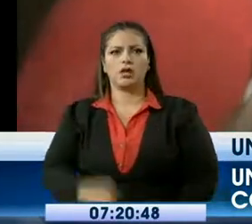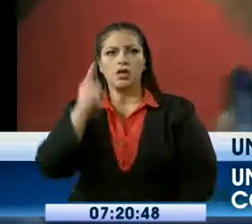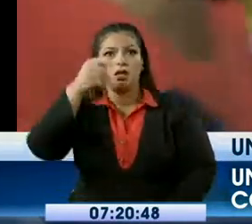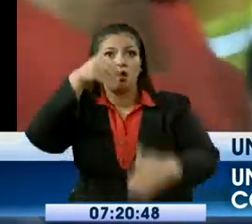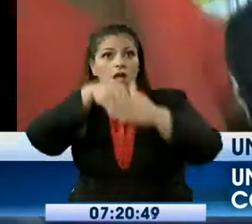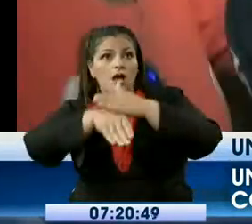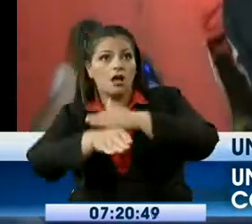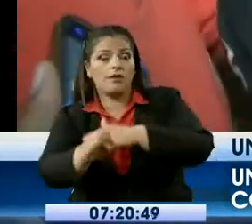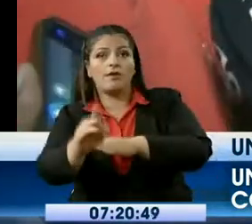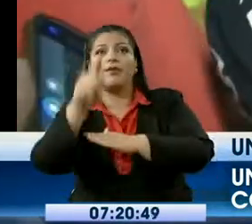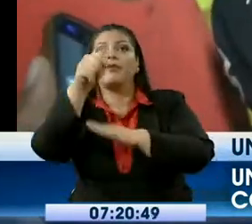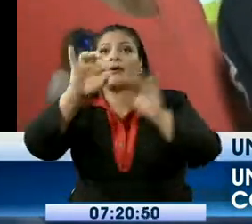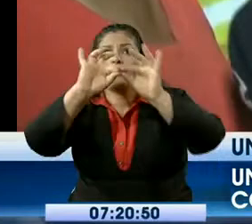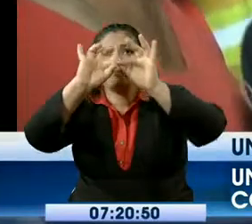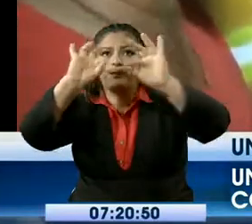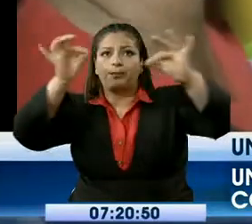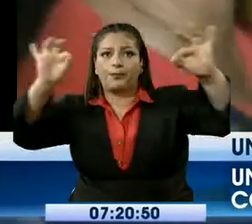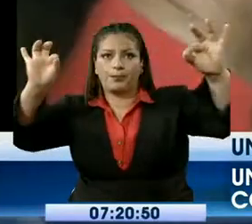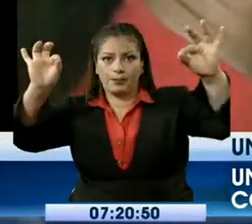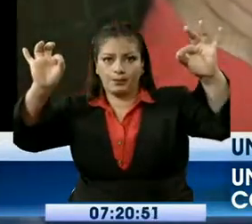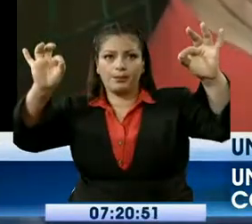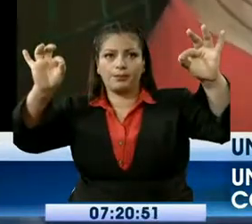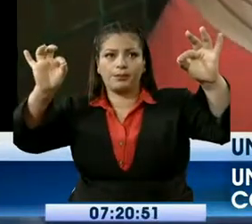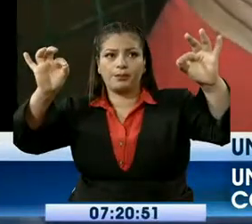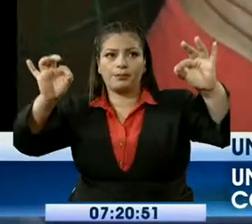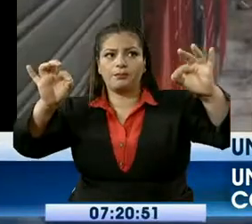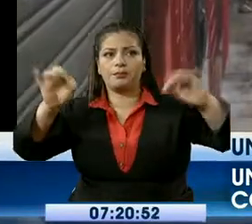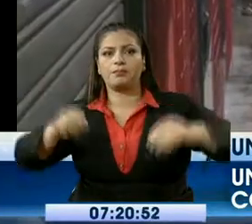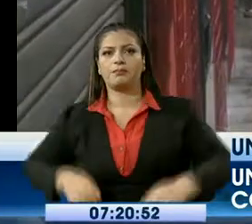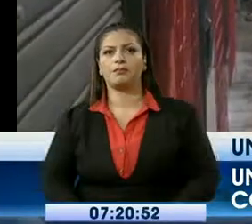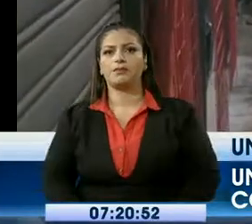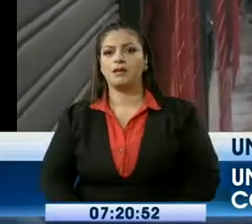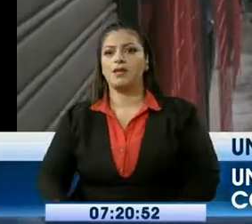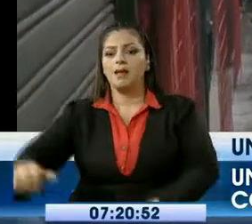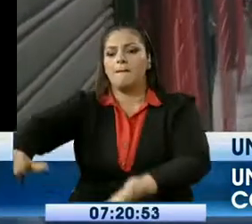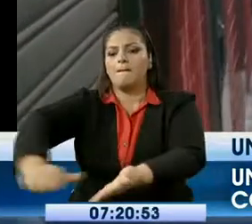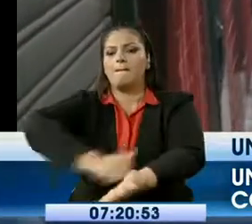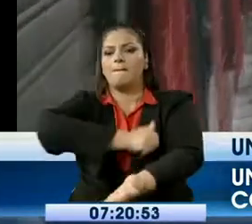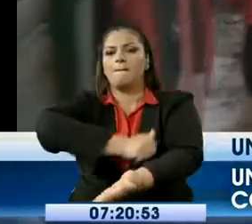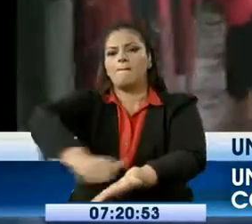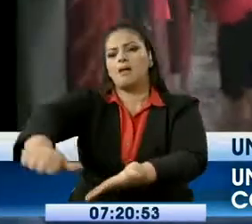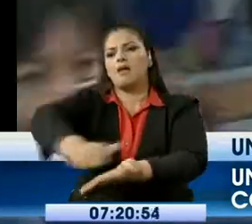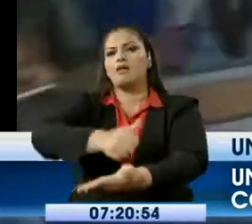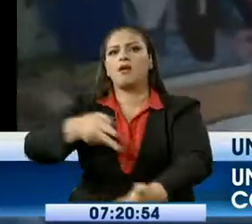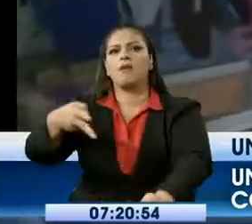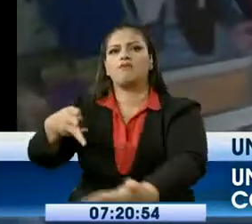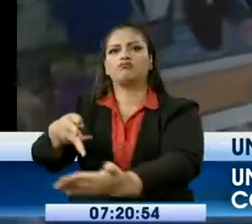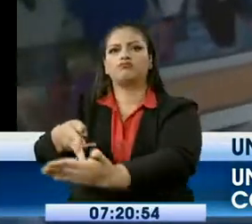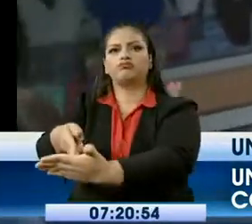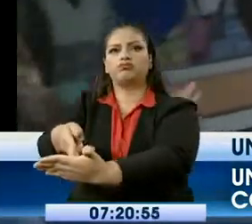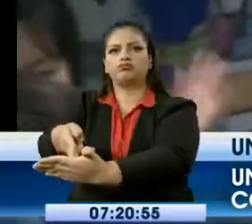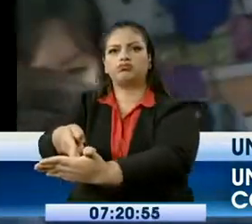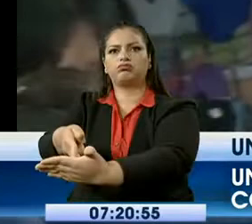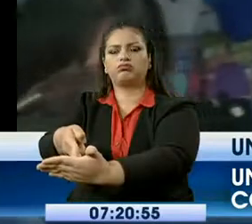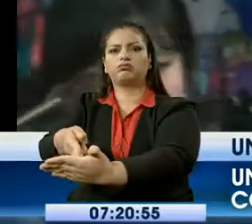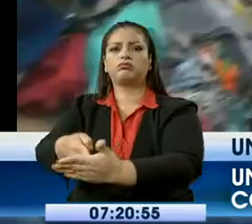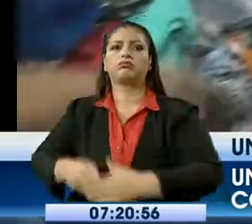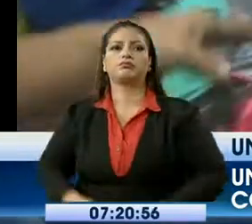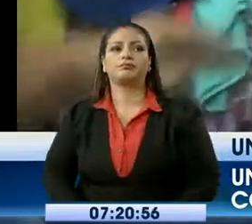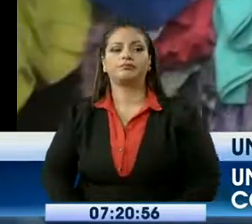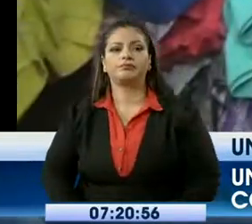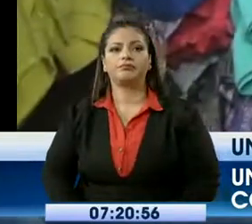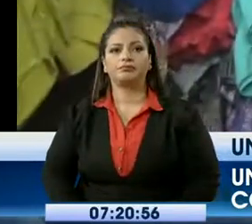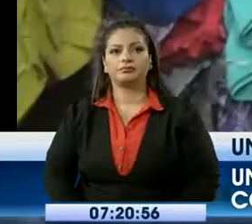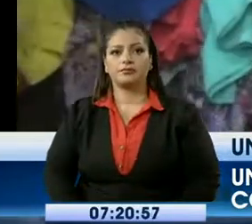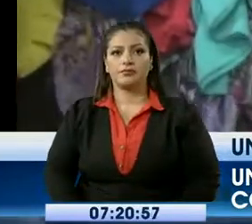una plancha y la realidad está conectada ha estado conectada la noticia se regó velozmente a los dueños de los otros locales los que